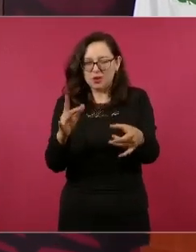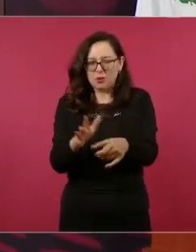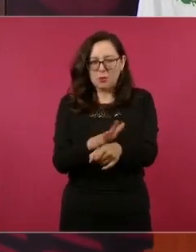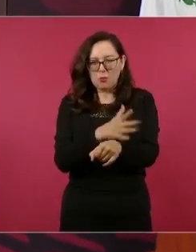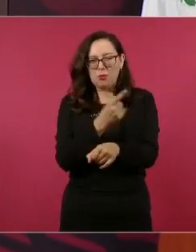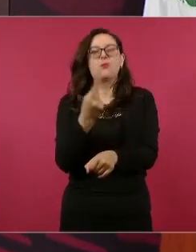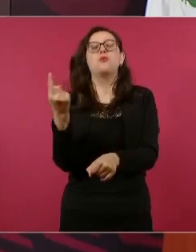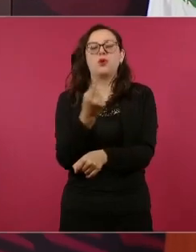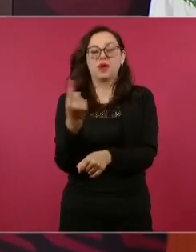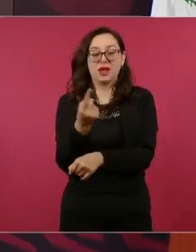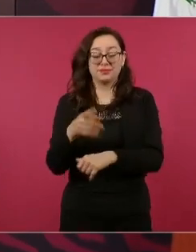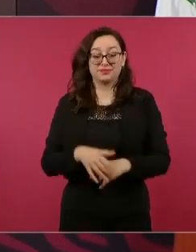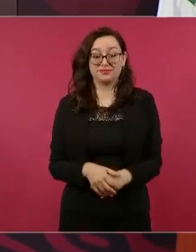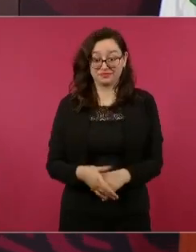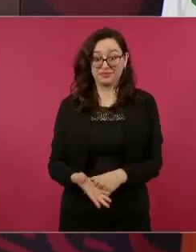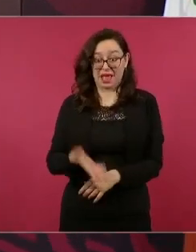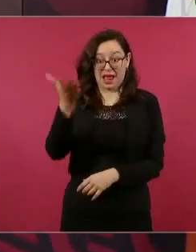Pero